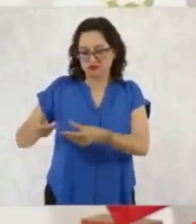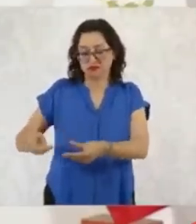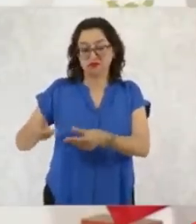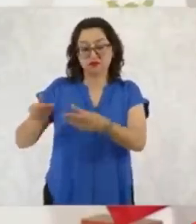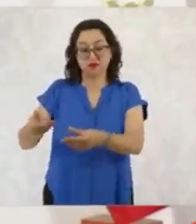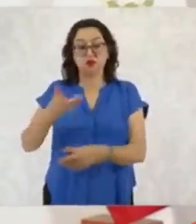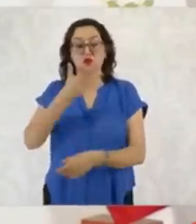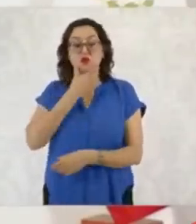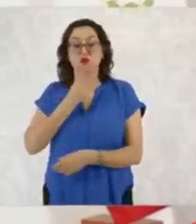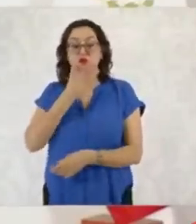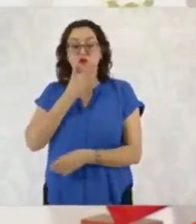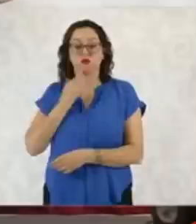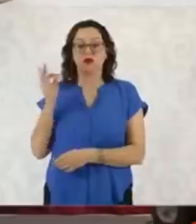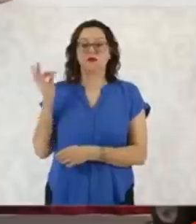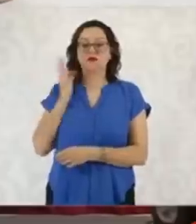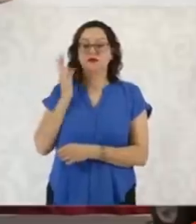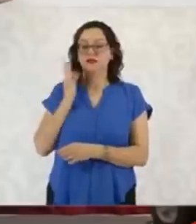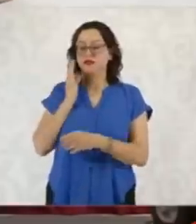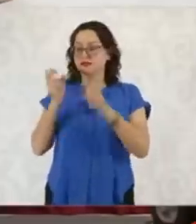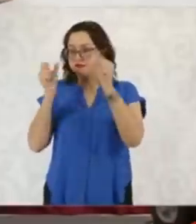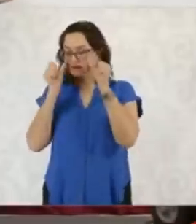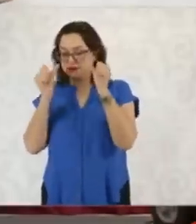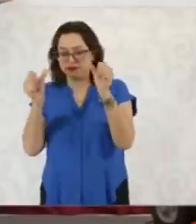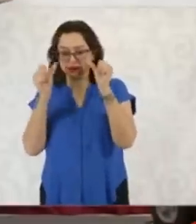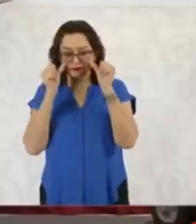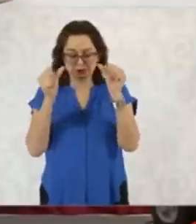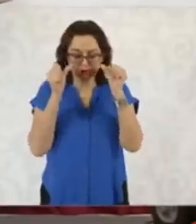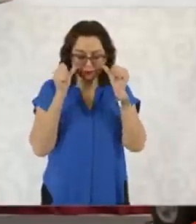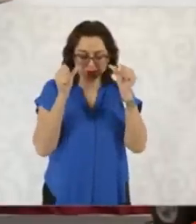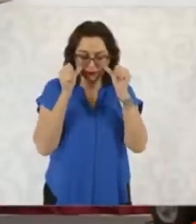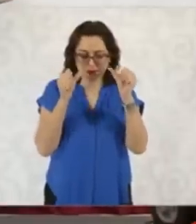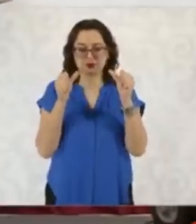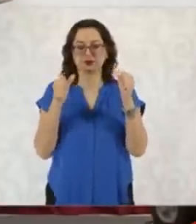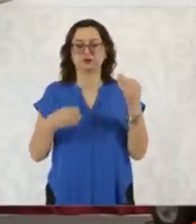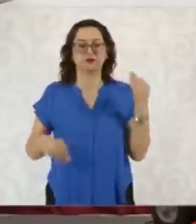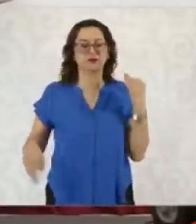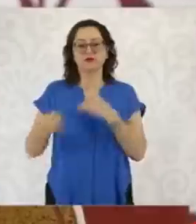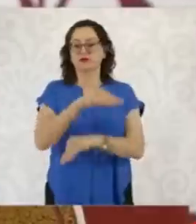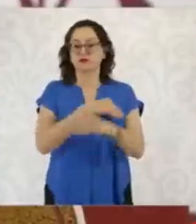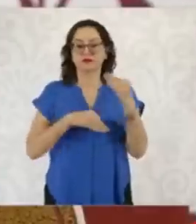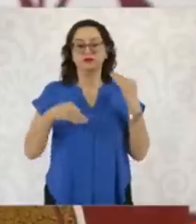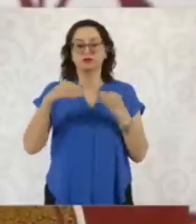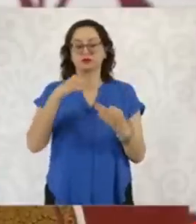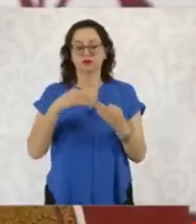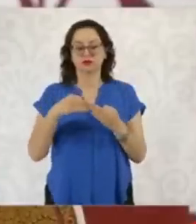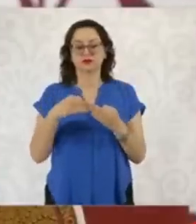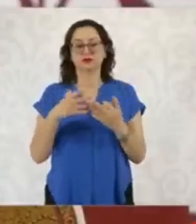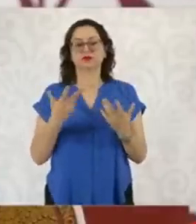personalmente involucrado en esta cuestión, dirige, digamos, las operaciones,